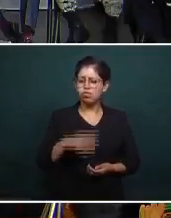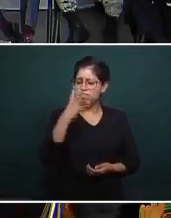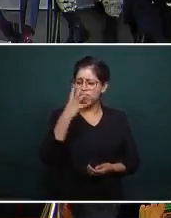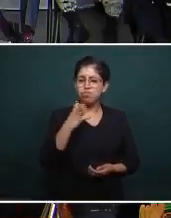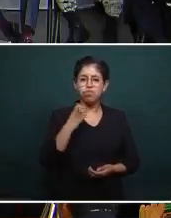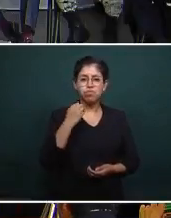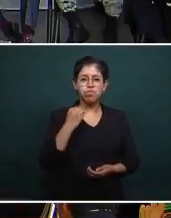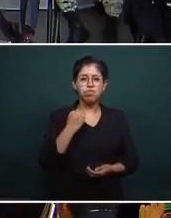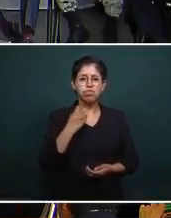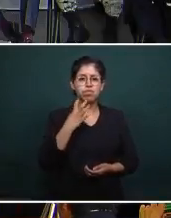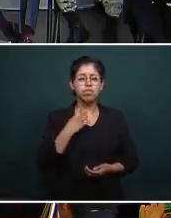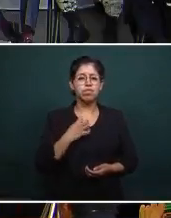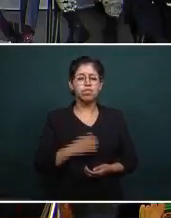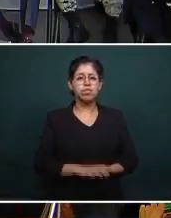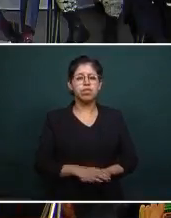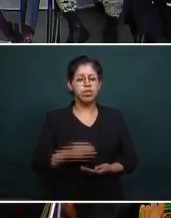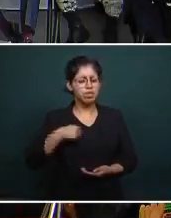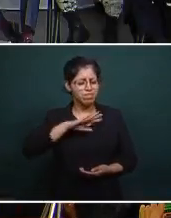muertos,